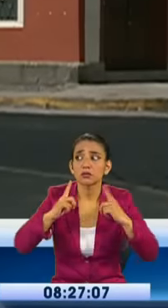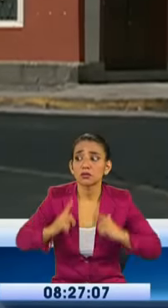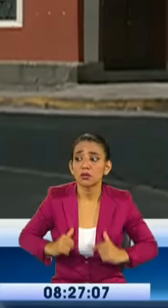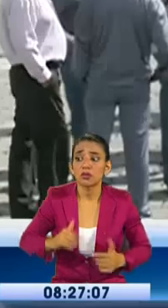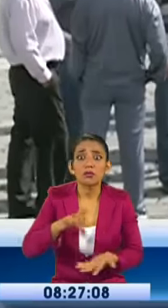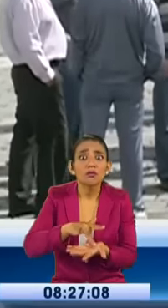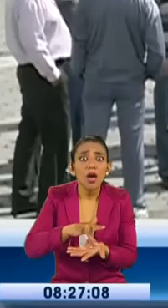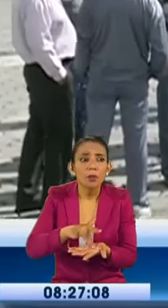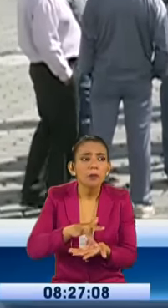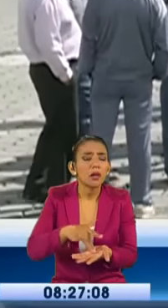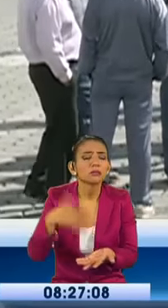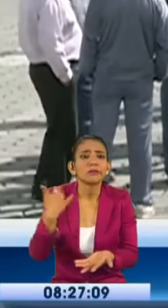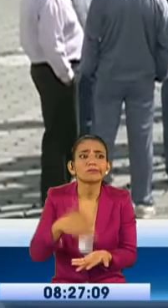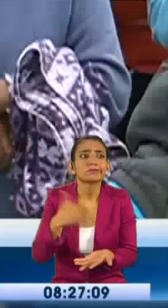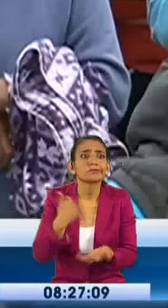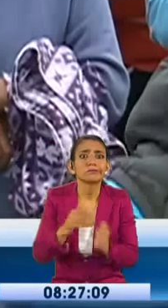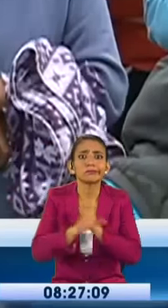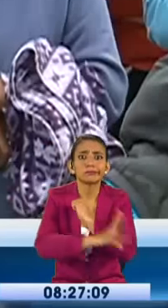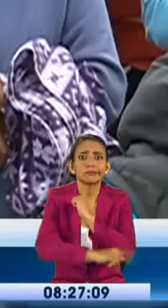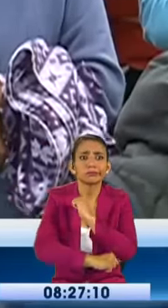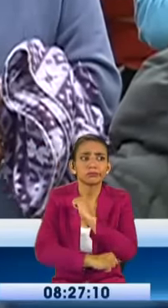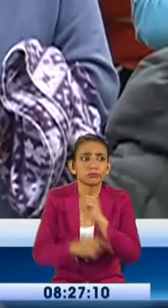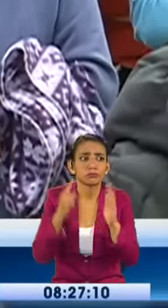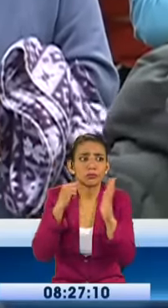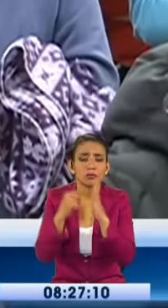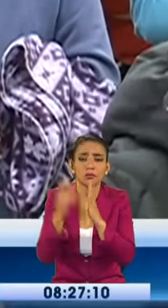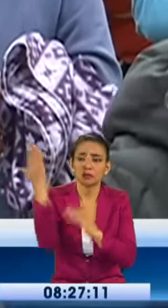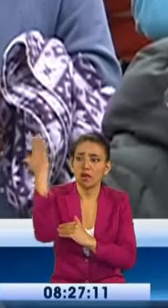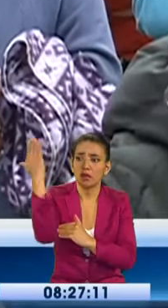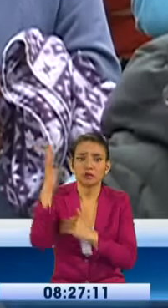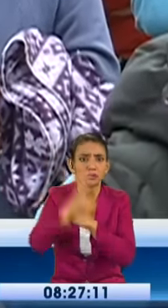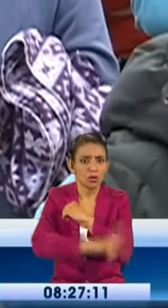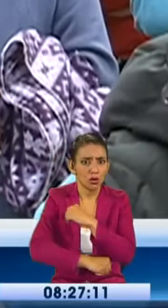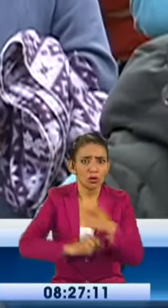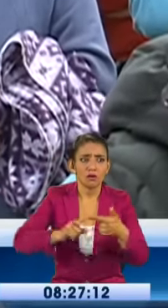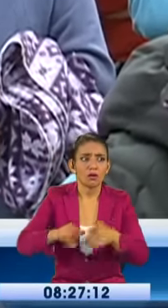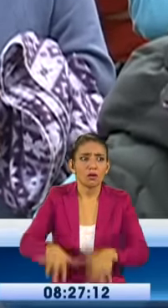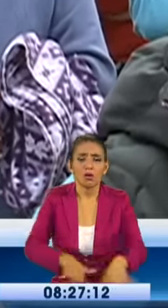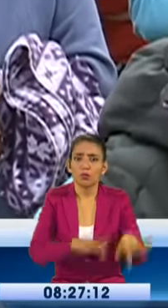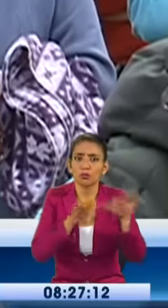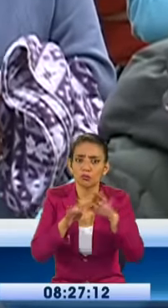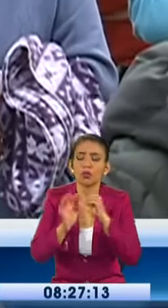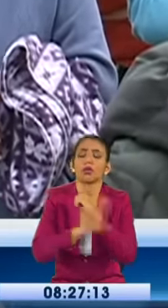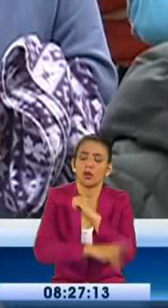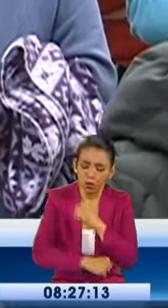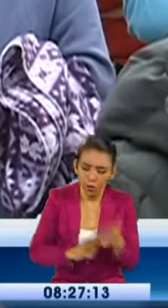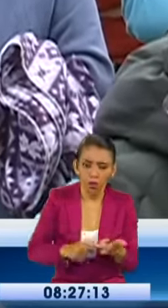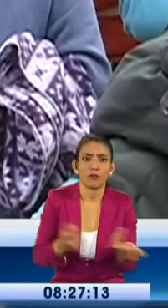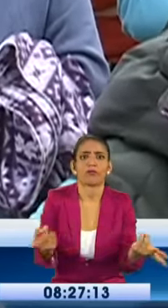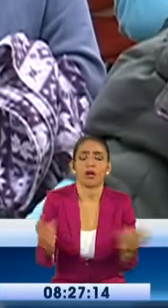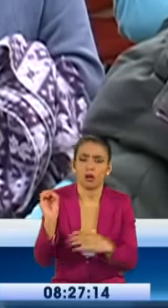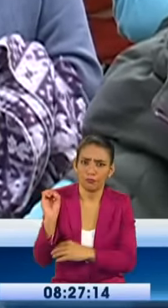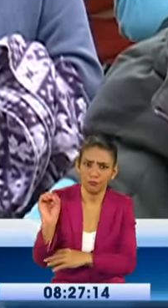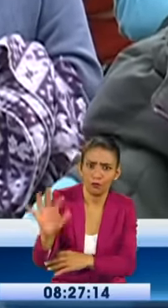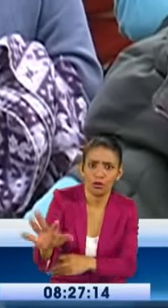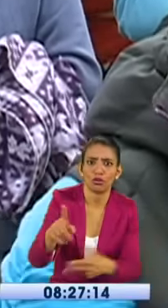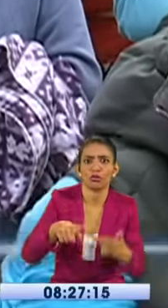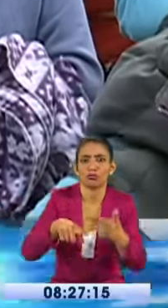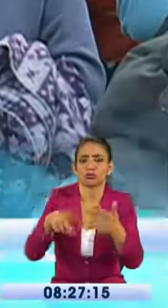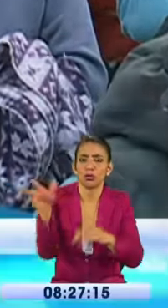sufrido los estragos de la delincuencia. Nos robaron las televisiones, las computadoras, los infocus, cámaras,